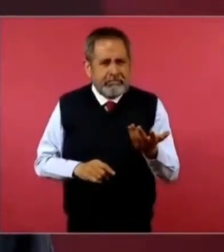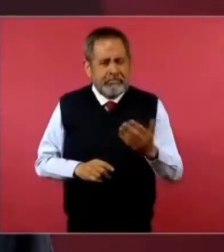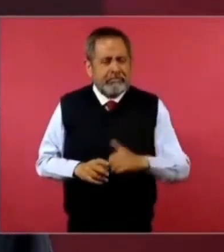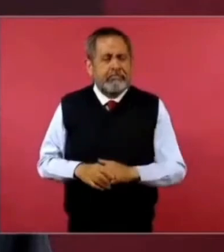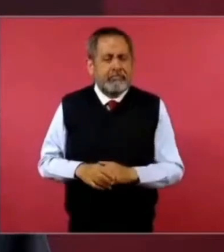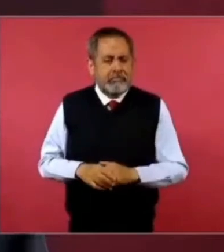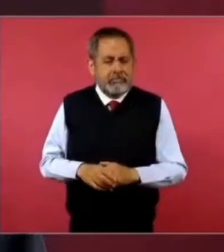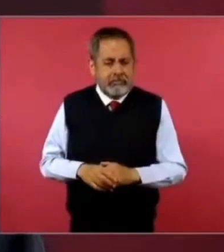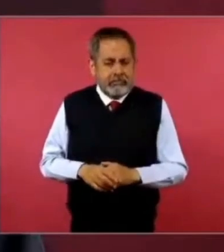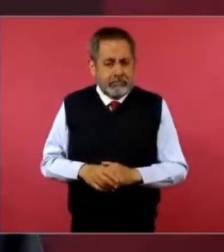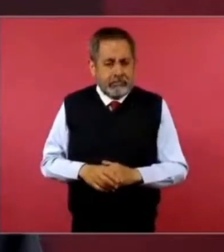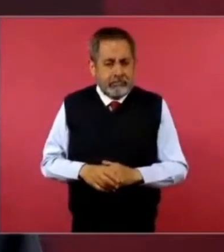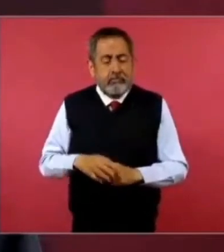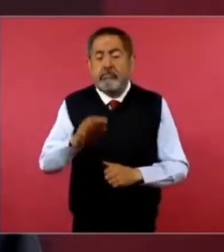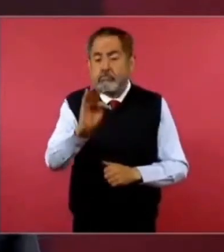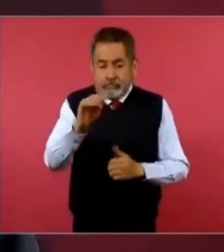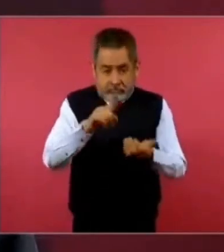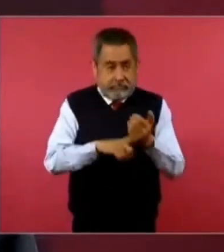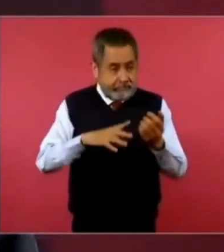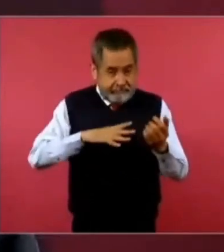sí hubieron